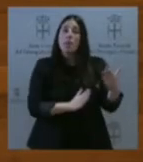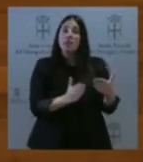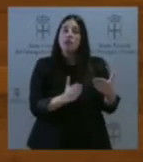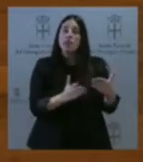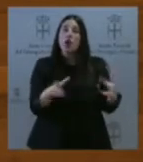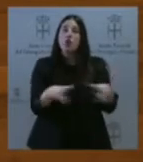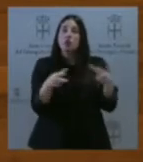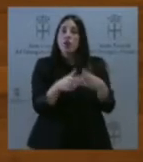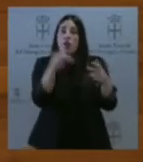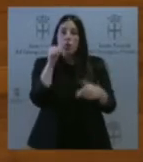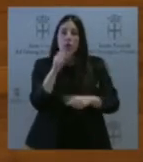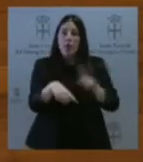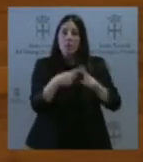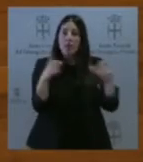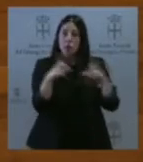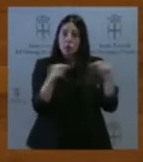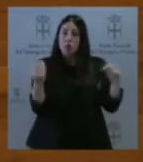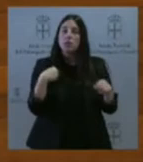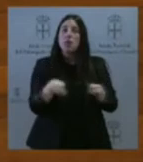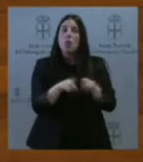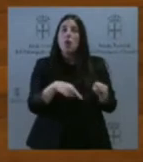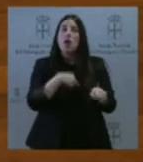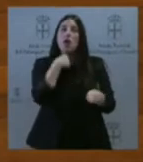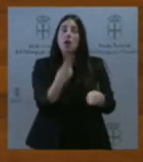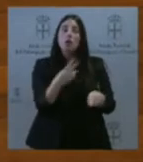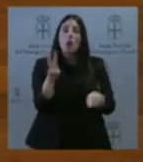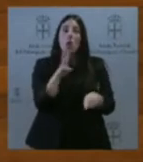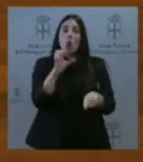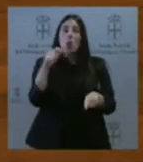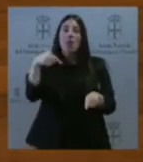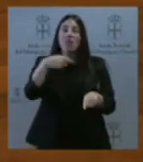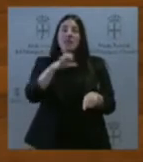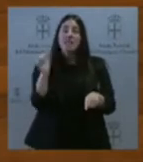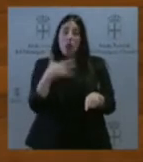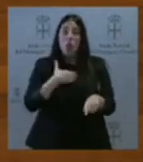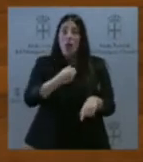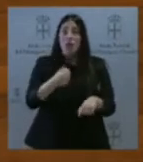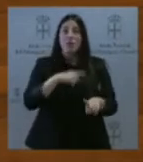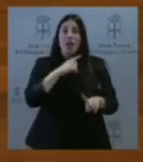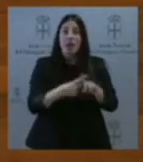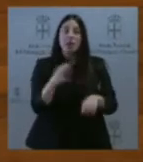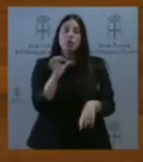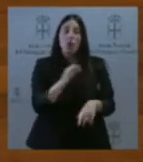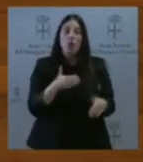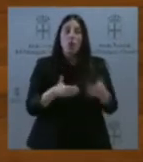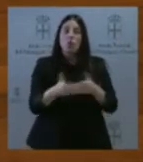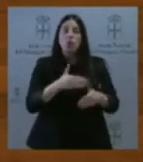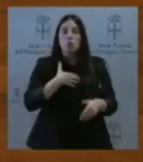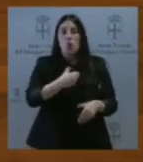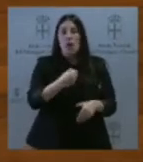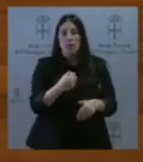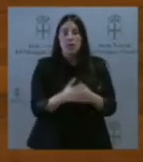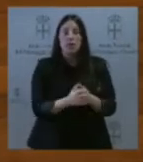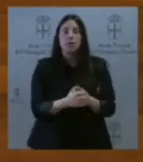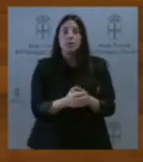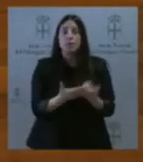del antiguo alcalde Venceslao López o la del aspirante a la alcaldía Carlos Fernández Llaneza. Enfrente nos esperan los firmantes del